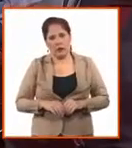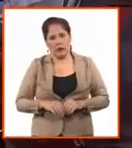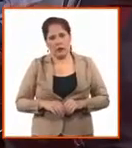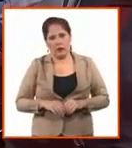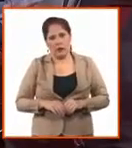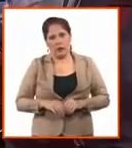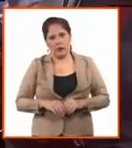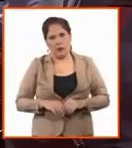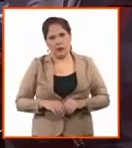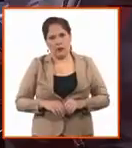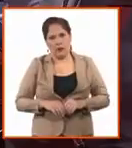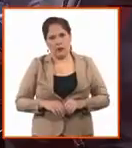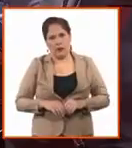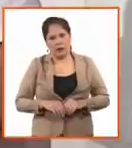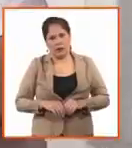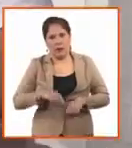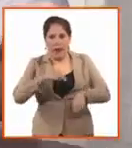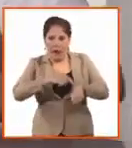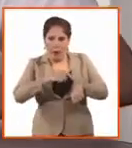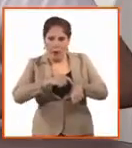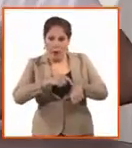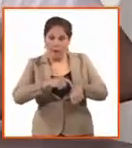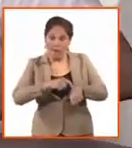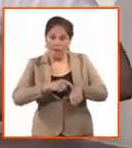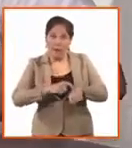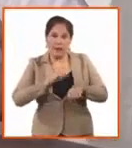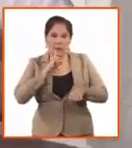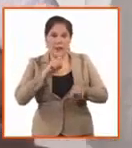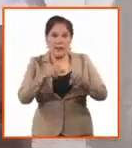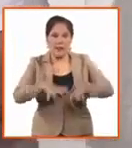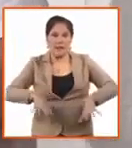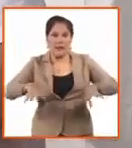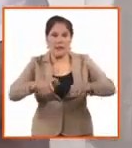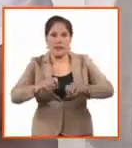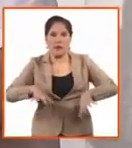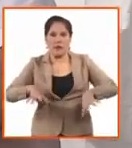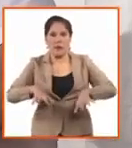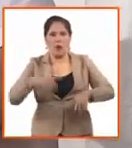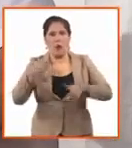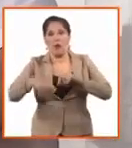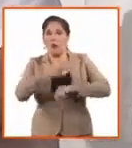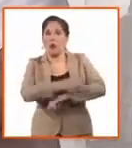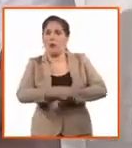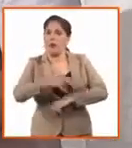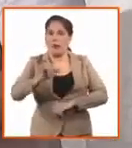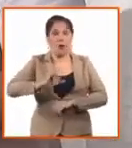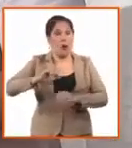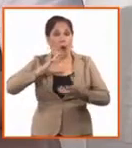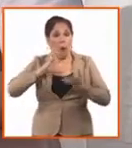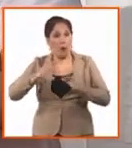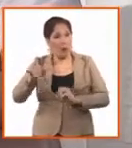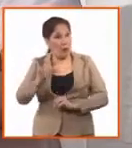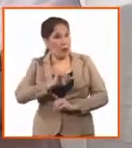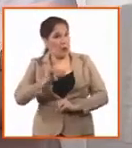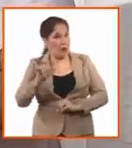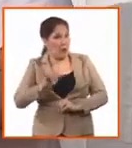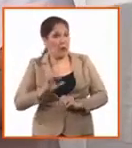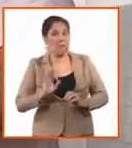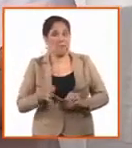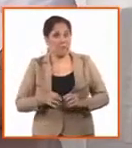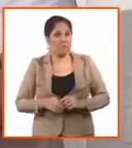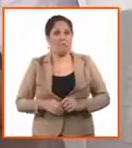extraordinarias estamos en un momento realmente muy complejo y el entorno internacional es muy complejo sufrimos quizás